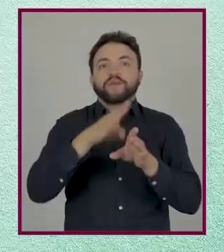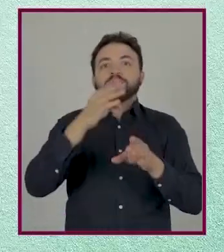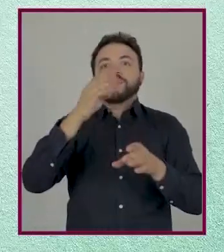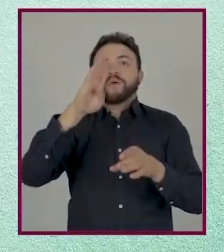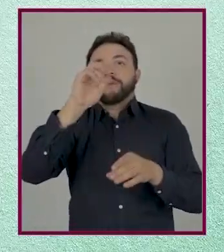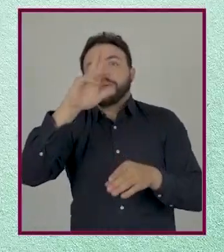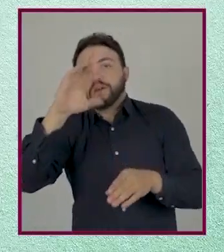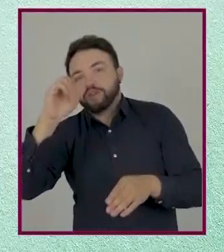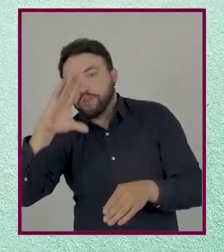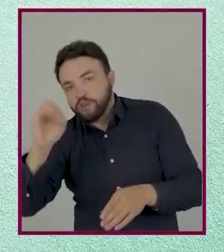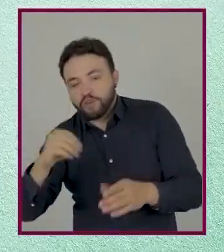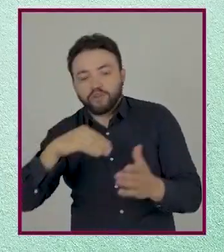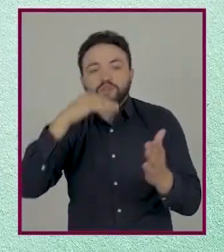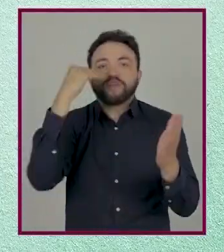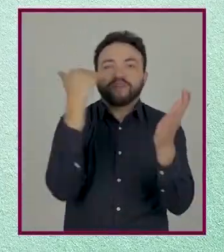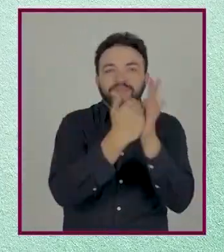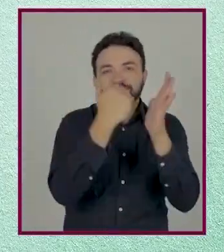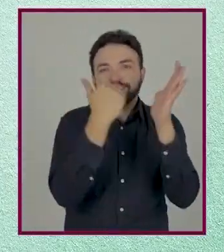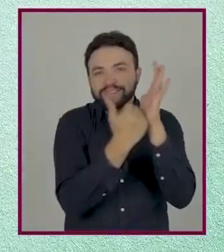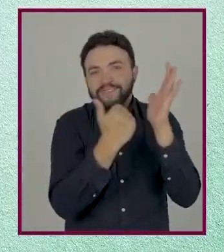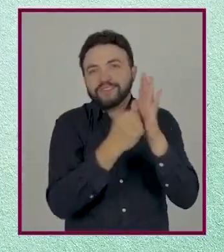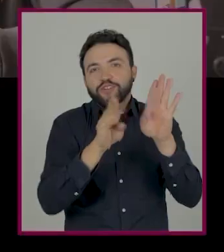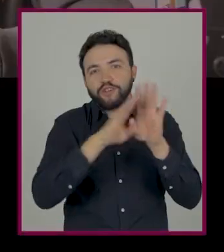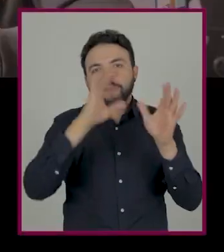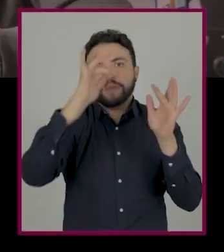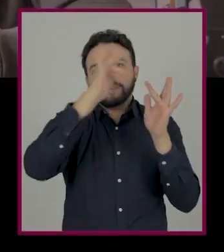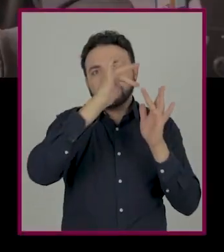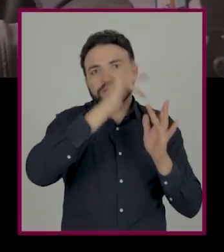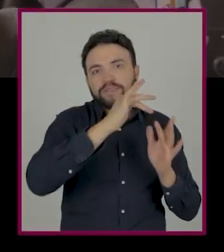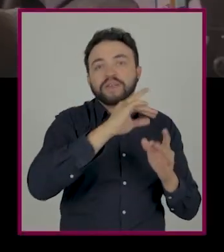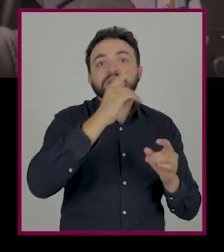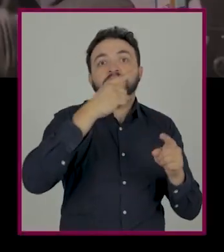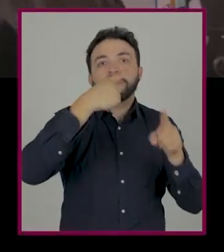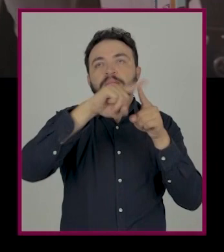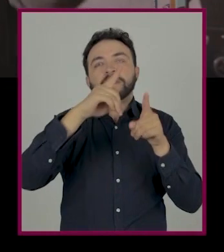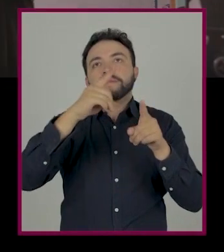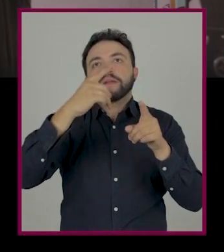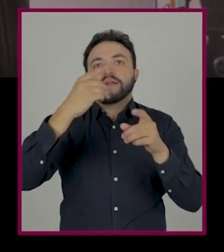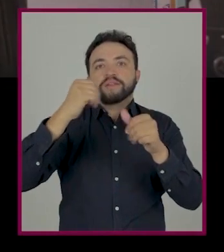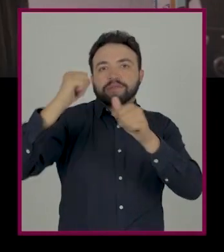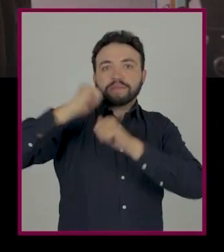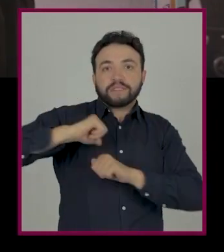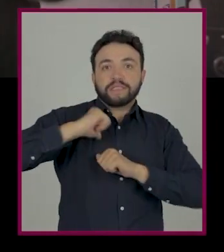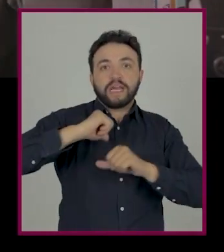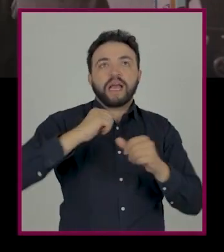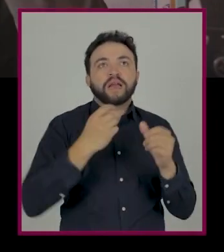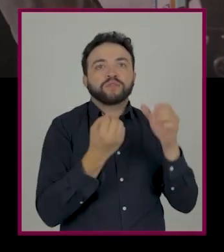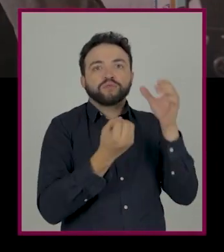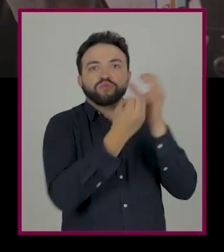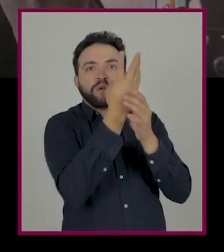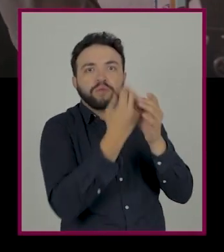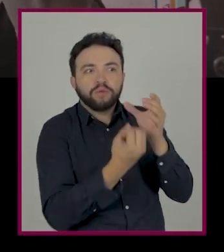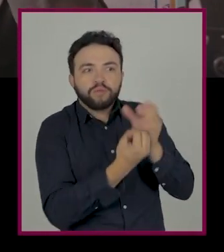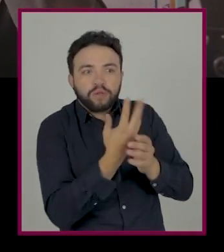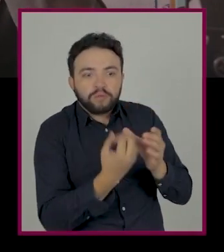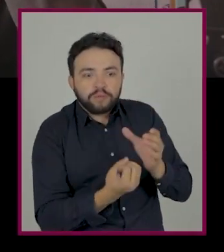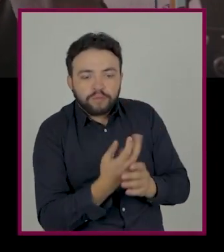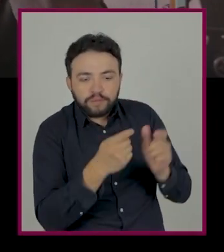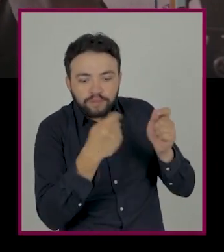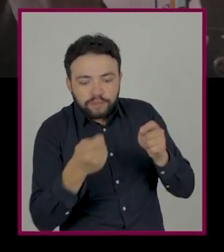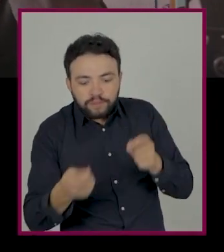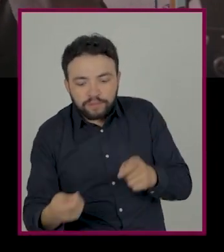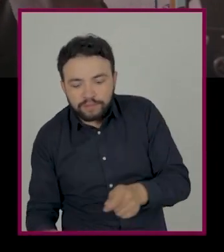El Renacimiento, el Barroco y el Romanticismo. Ahí lo tienes. Puedes hacer una cadena de los periodos en los que se desarrolló